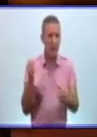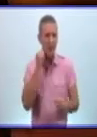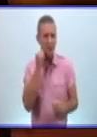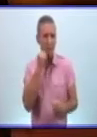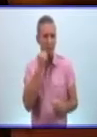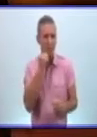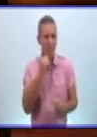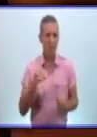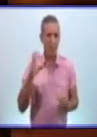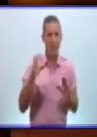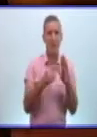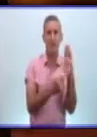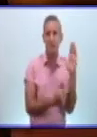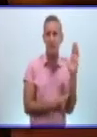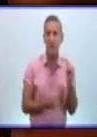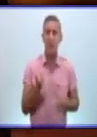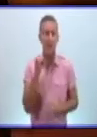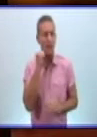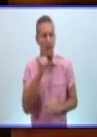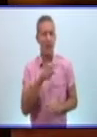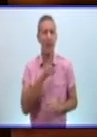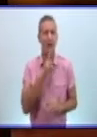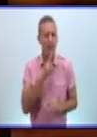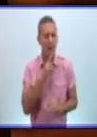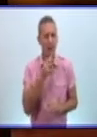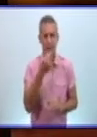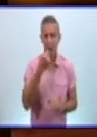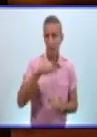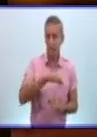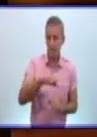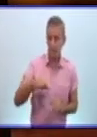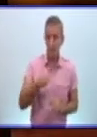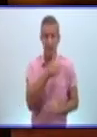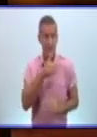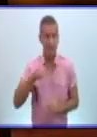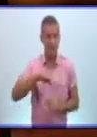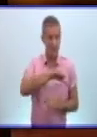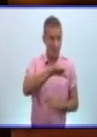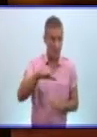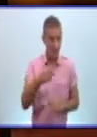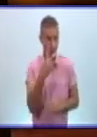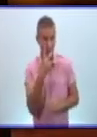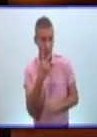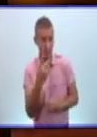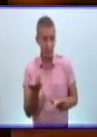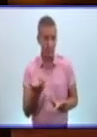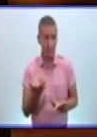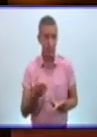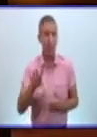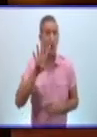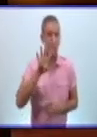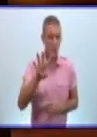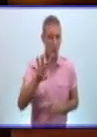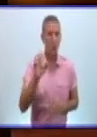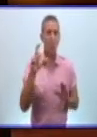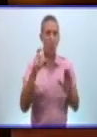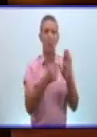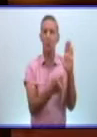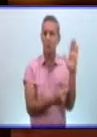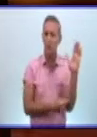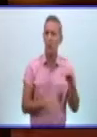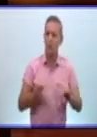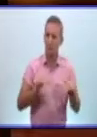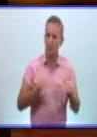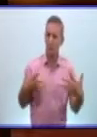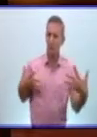qué? Porque añadimos, además de agua, sal, aceite. Fíjense que tenemos 4 componentes. Hemos preparado